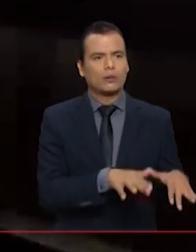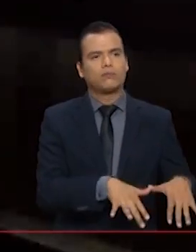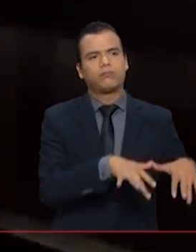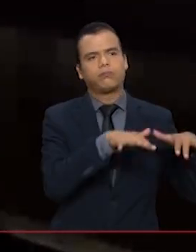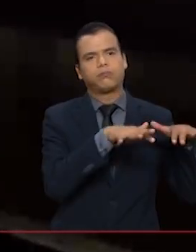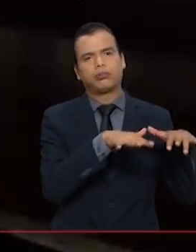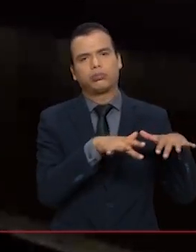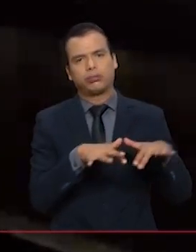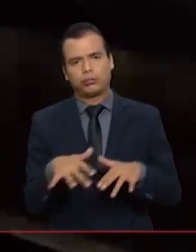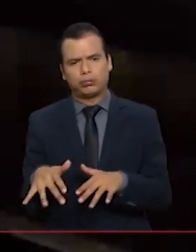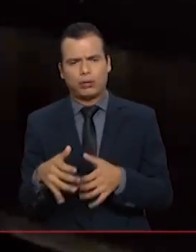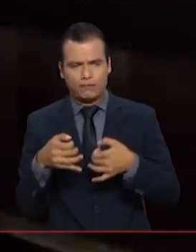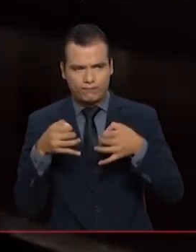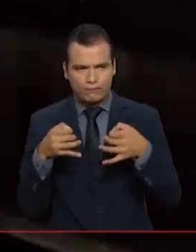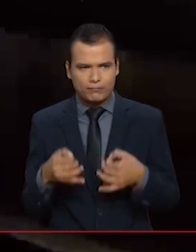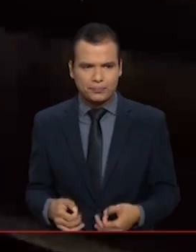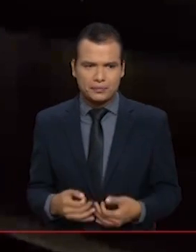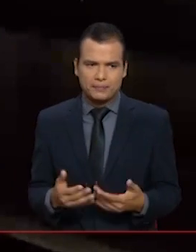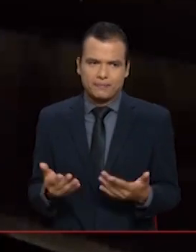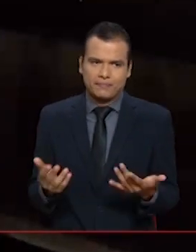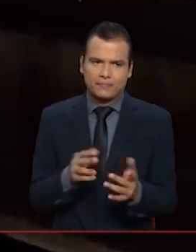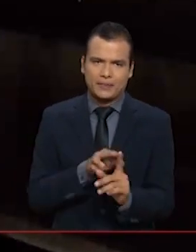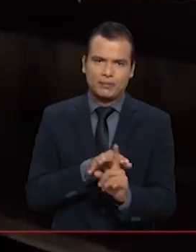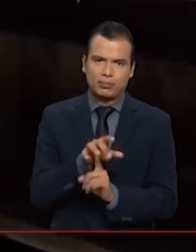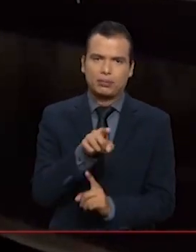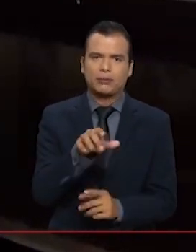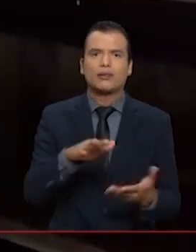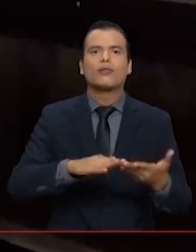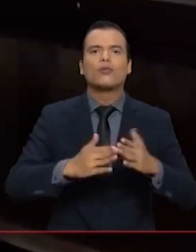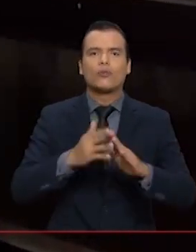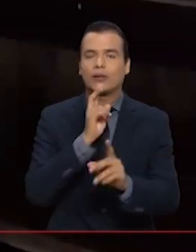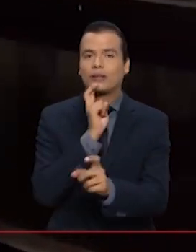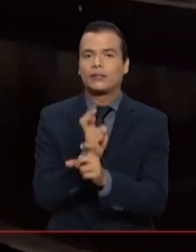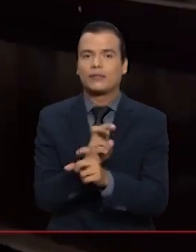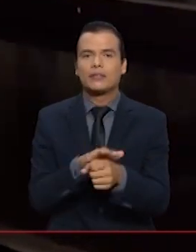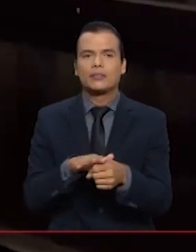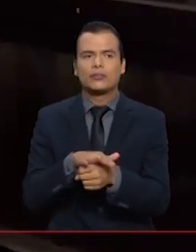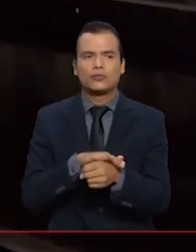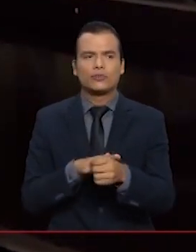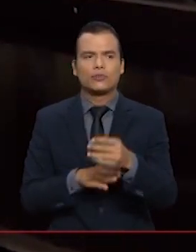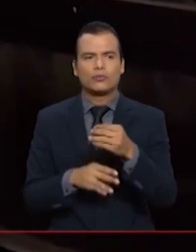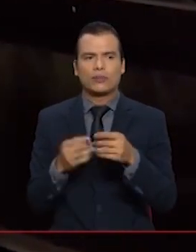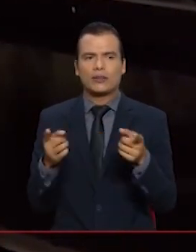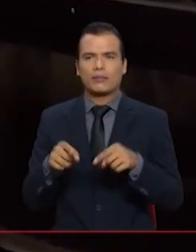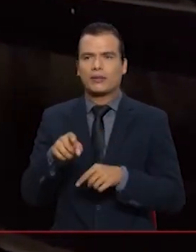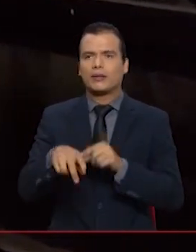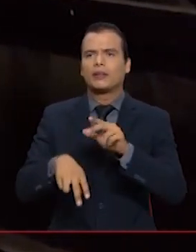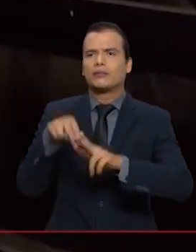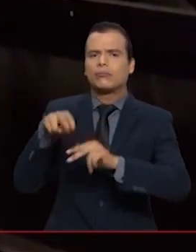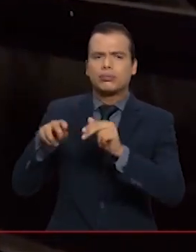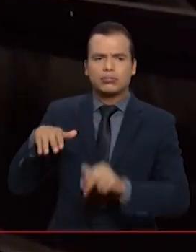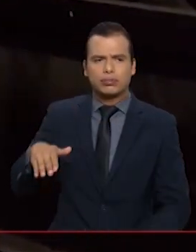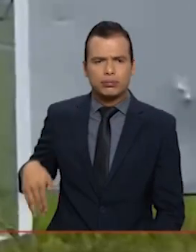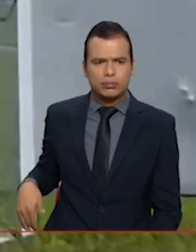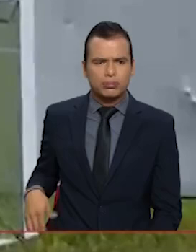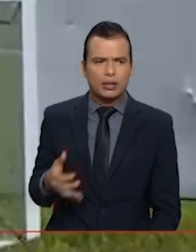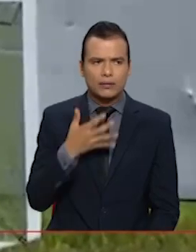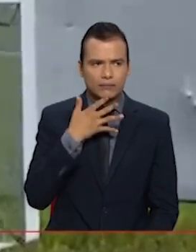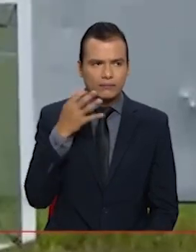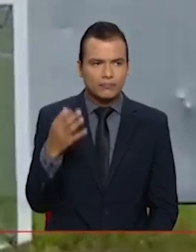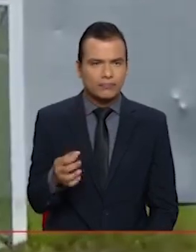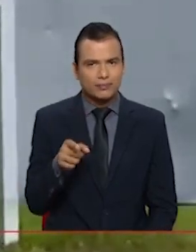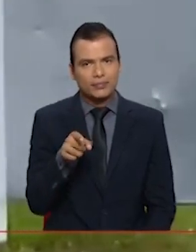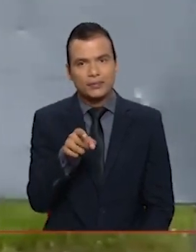originó no solamente el sufrimiento de las comunidades, sino también los retrasos en las obras, ya que gran parte de la mano de